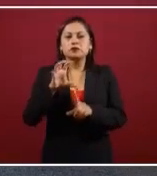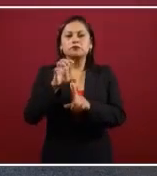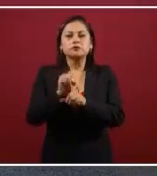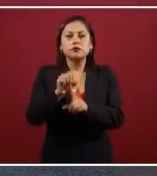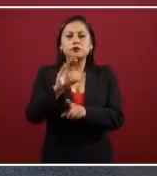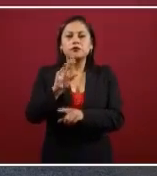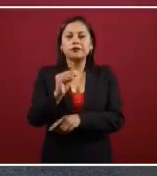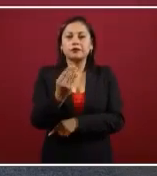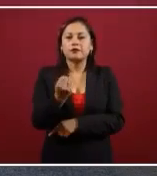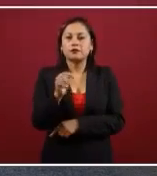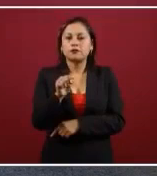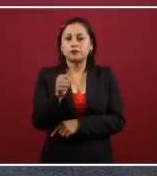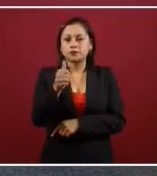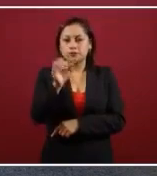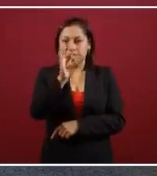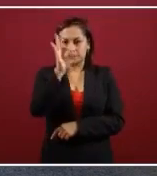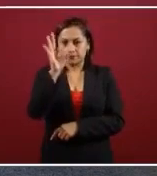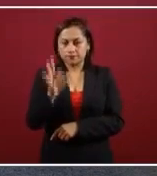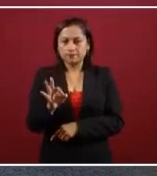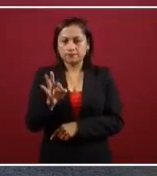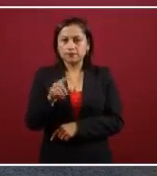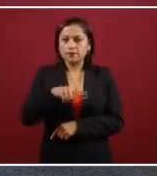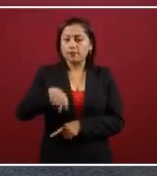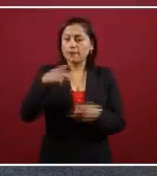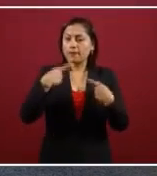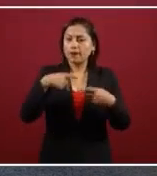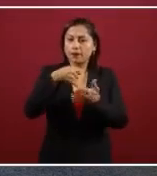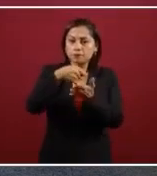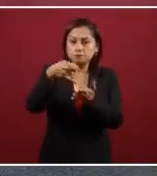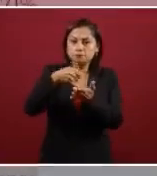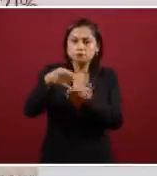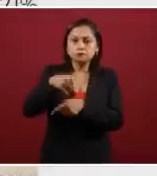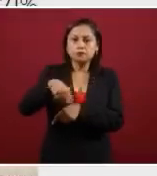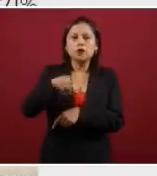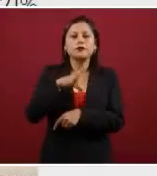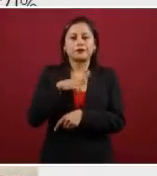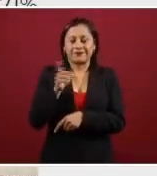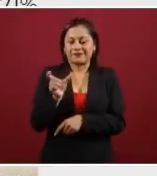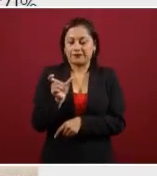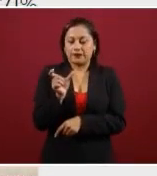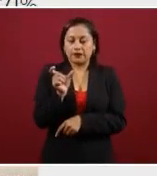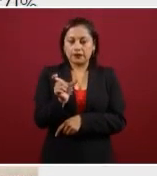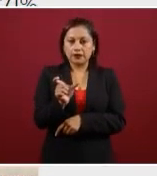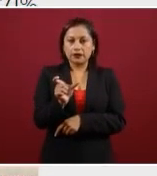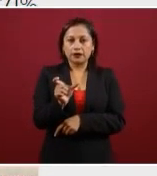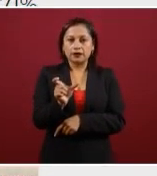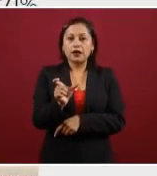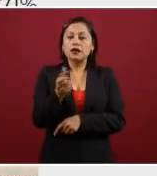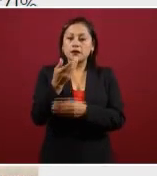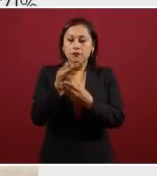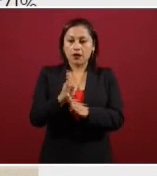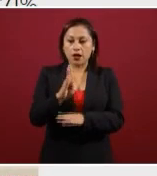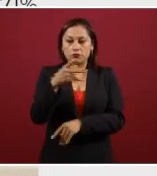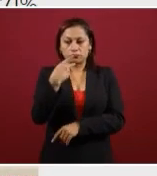99.6%. Los sembradores tienen una tarjeta y cuenta bancaria propia.